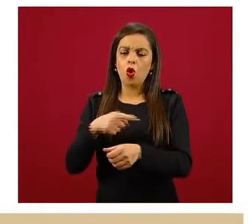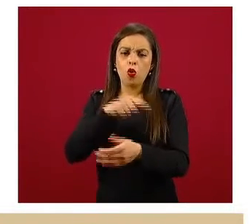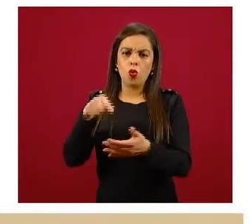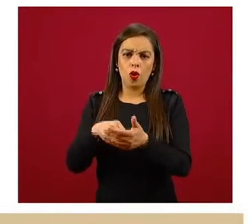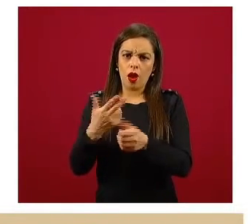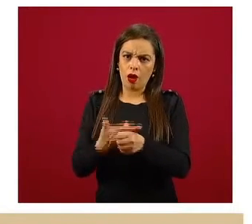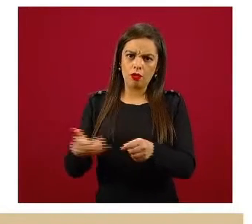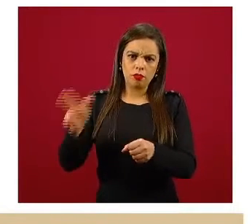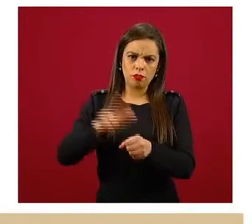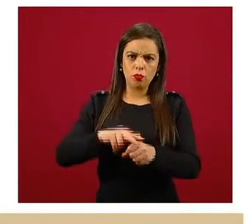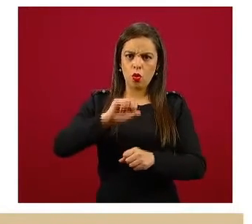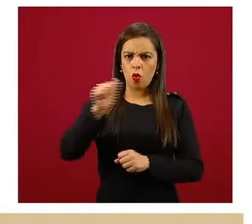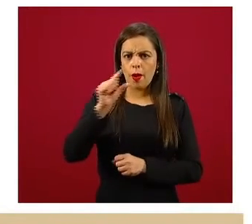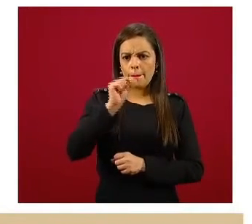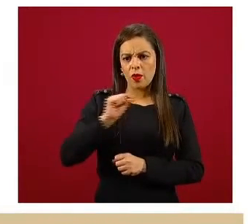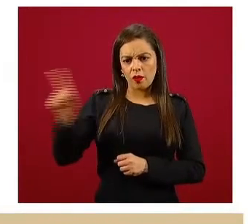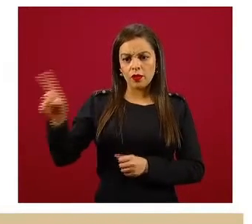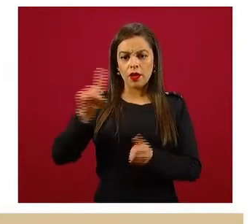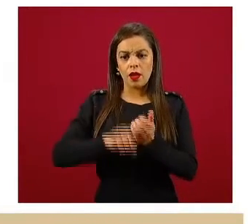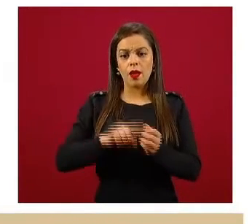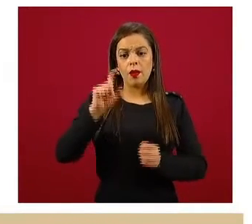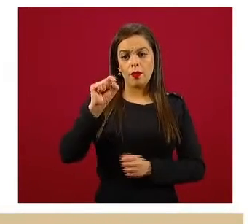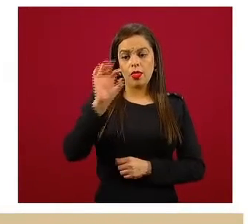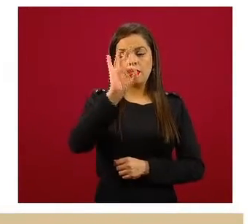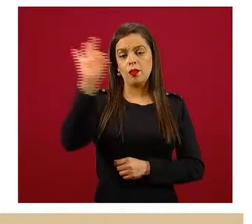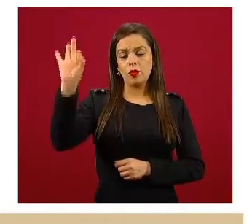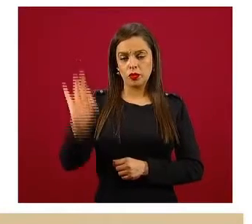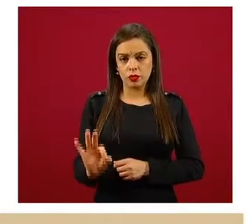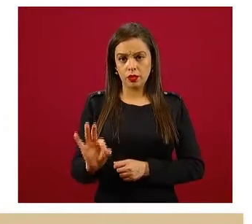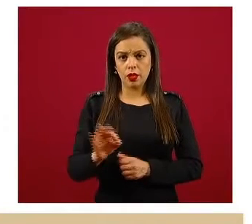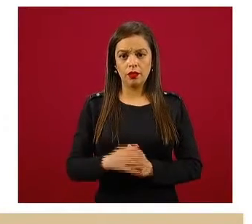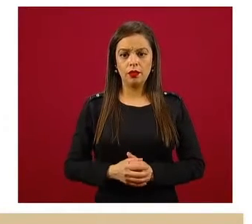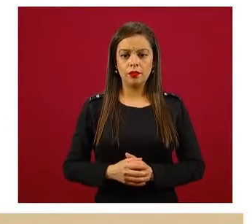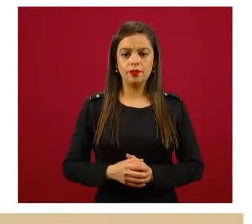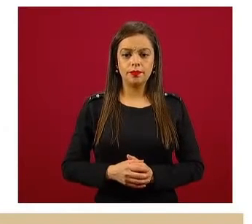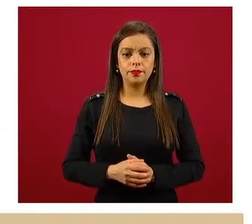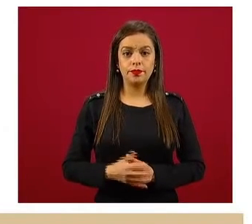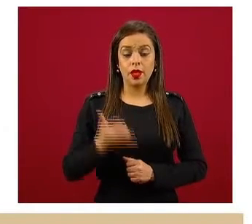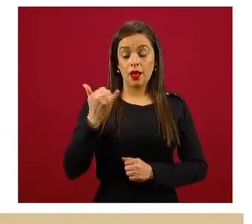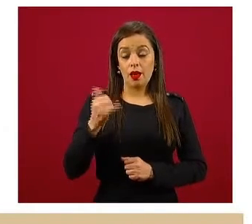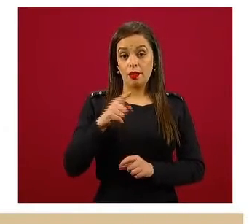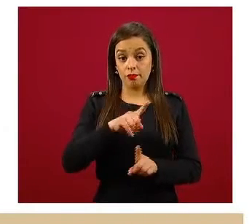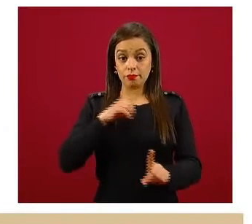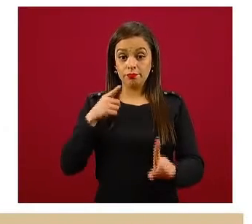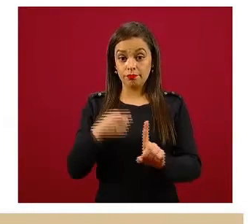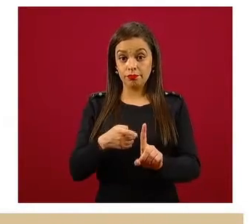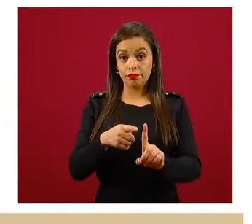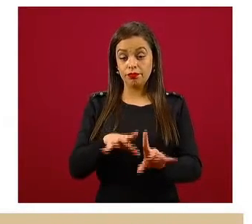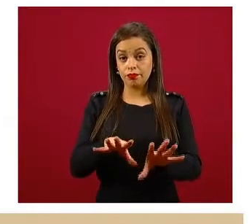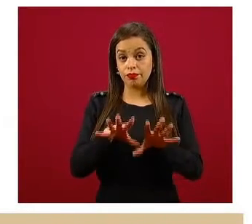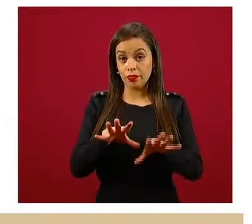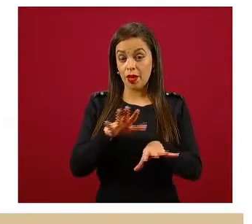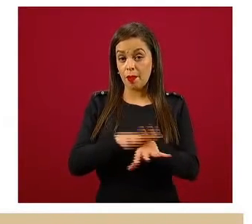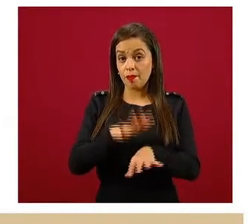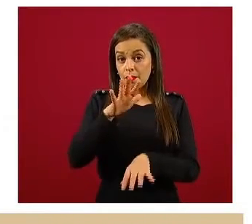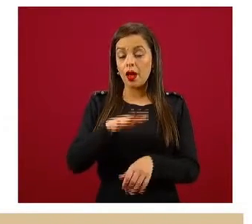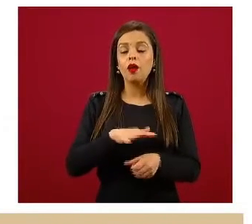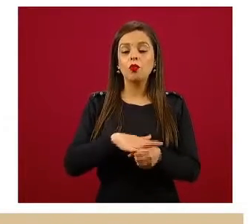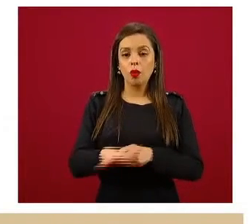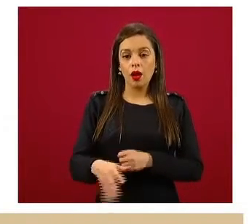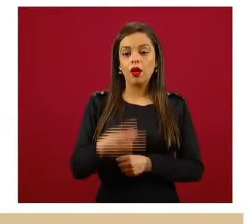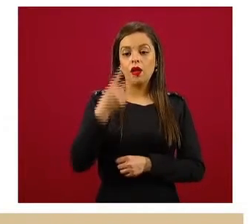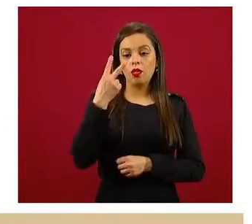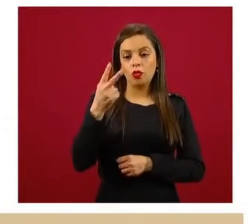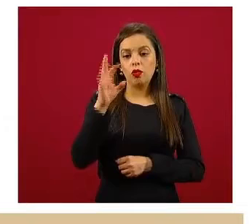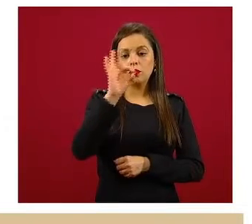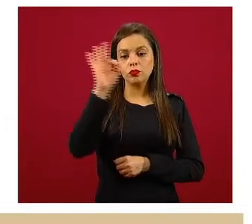otros profesionales, donde es un 20%, y sí, con una focalización podemos identificar a los laboratoristas con un